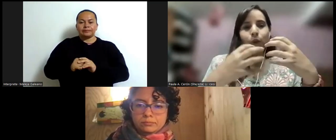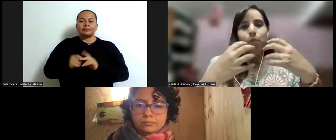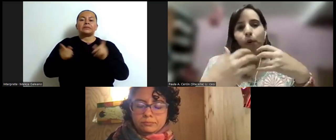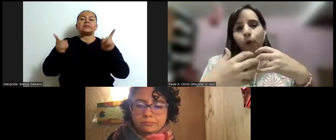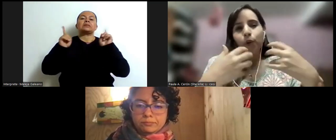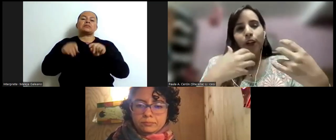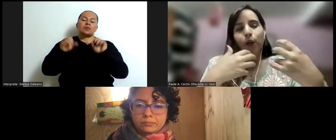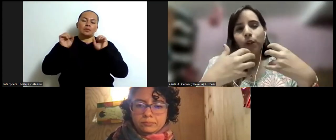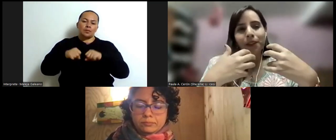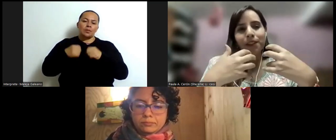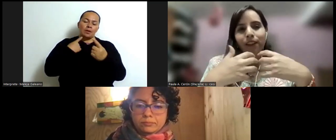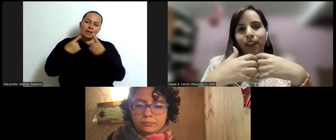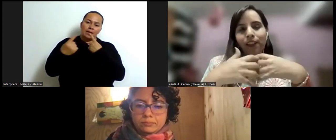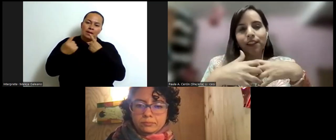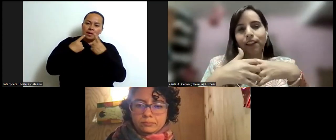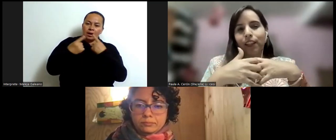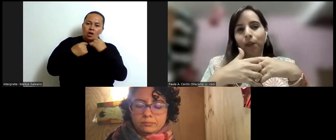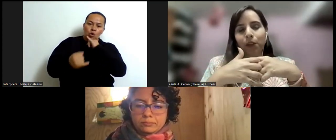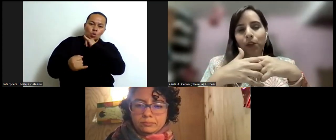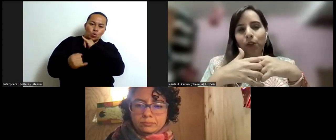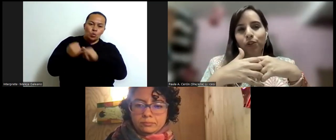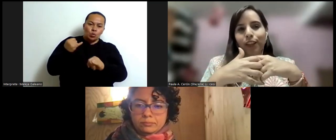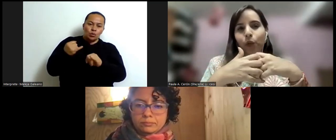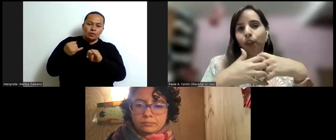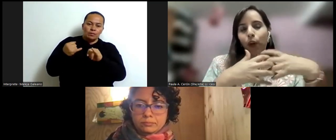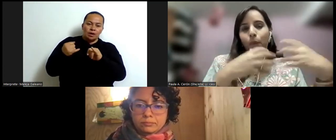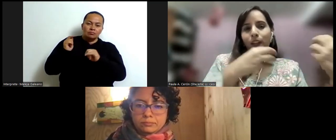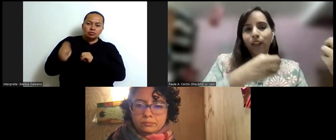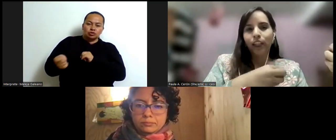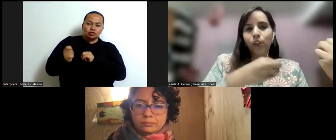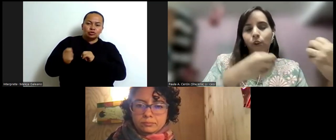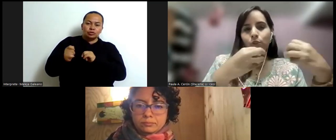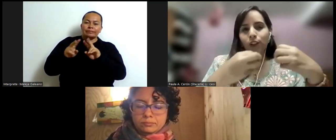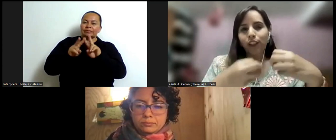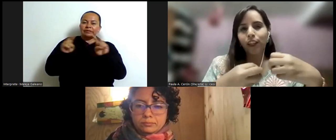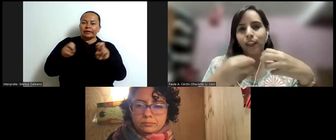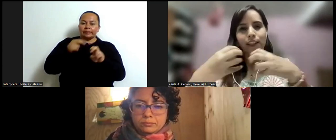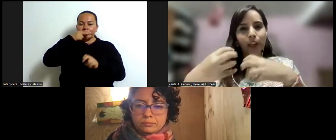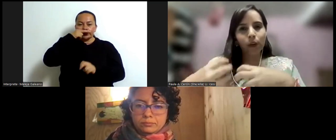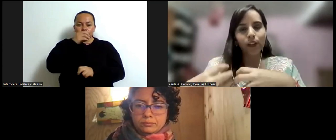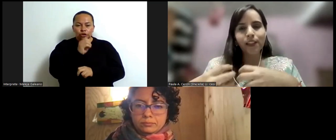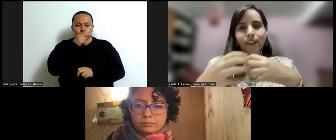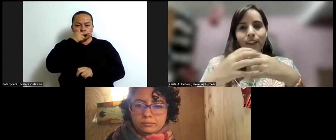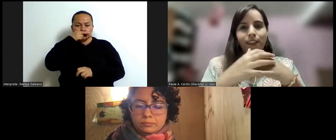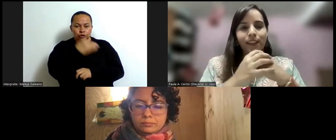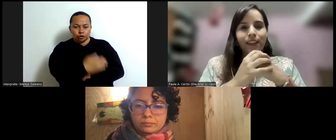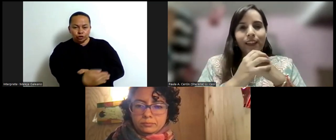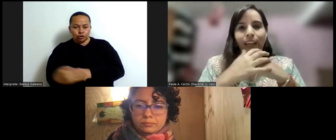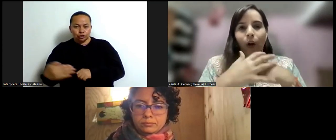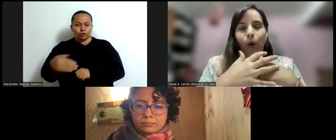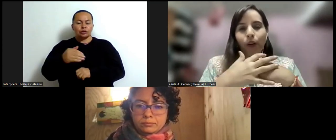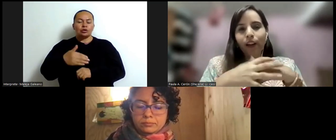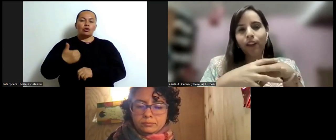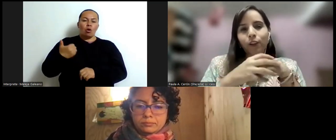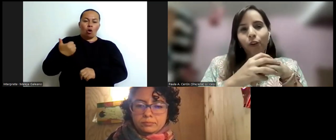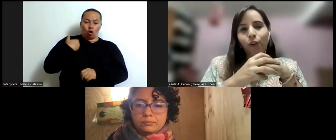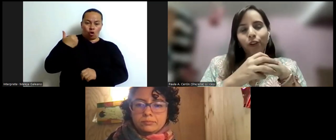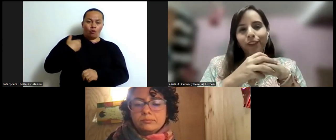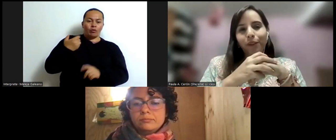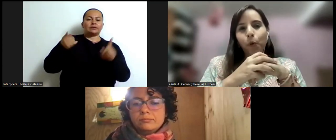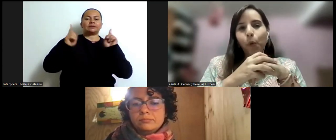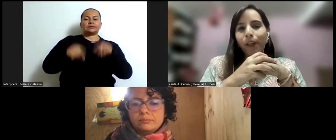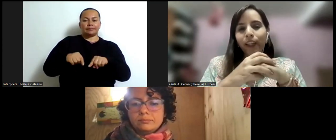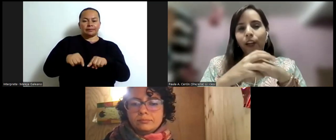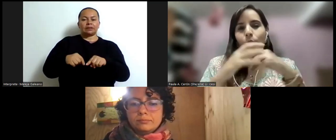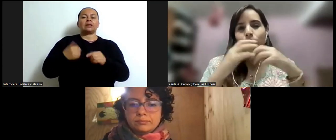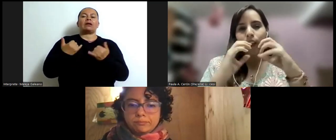hablar un poco de la última sentencia en términos de Cuidado para niños niñas y adolescentes y ahora con